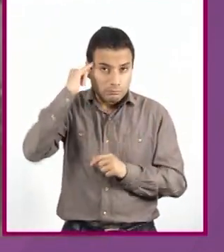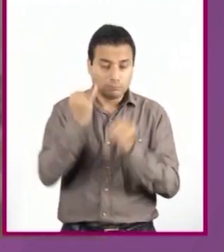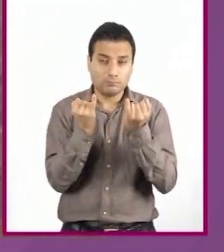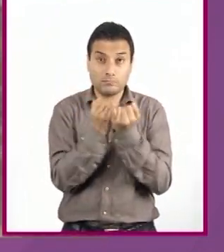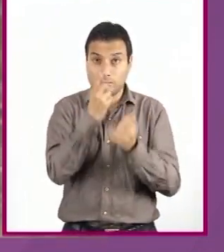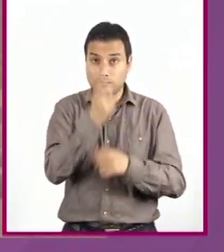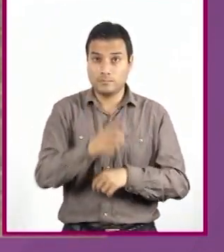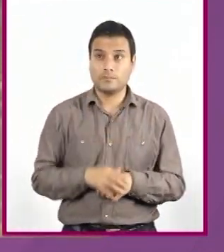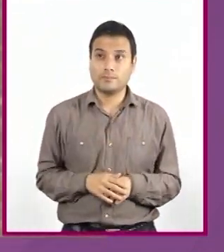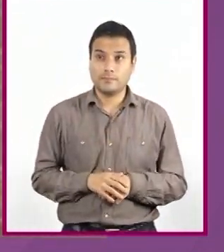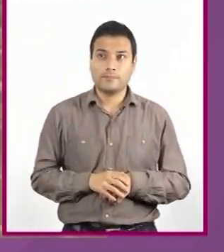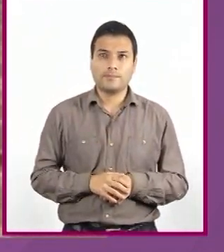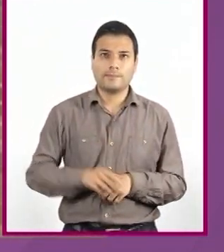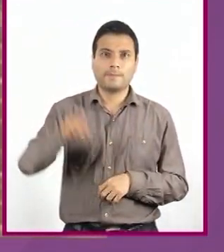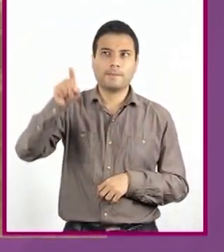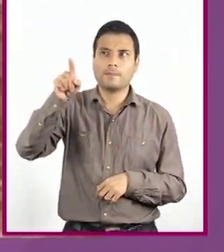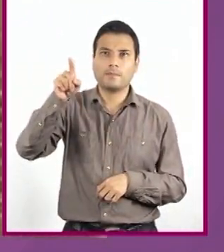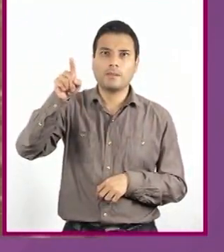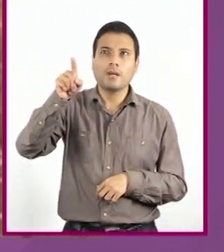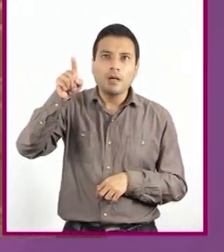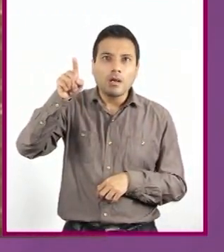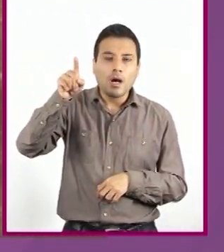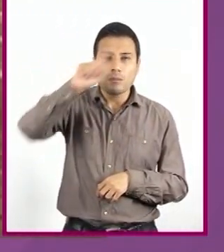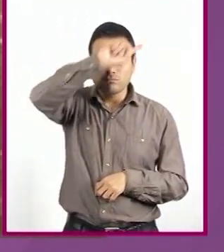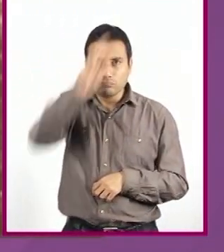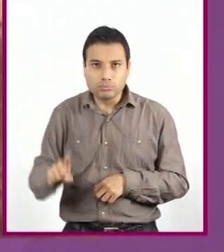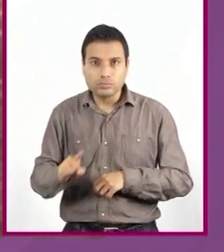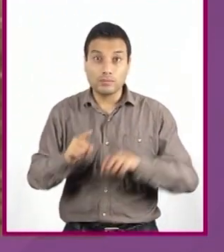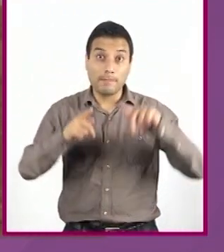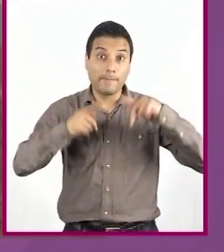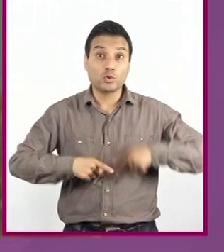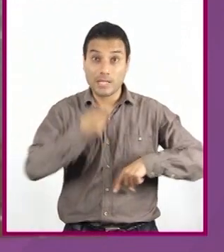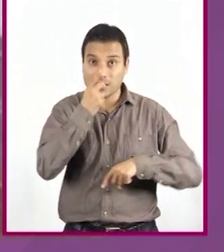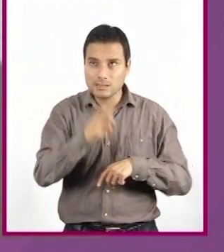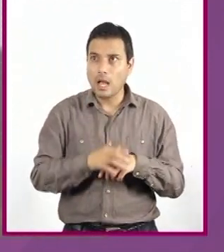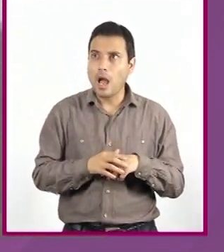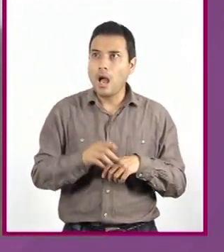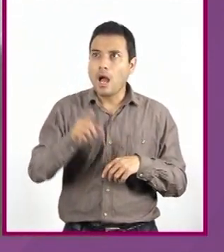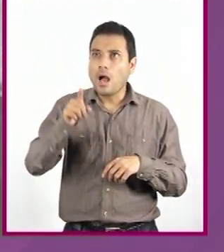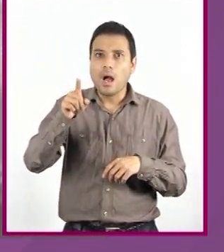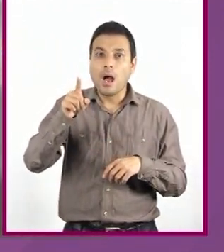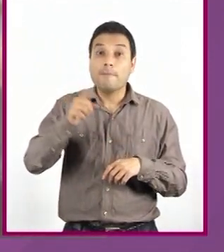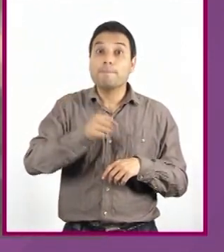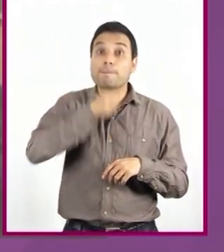el viejo cuando se escucha un trueno. El trueno viejo, el Tajín.